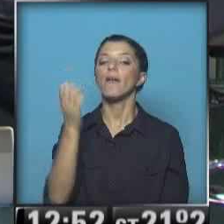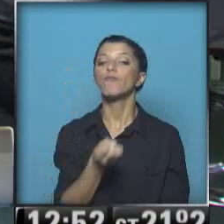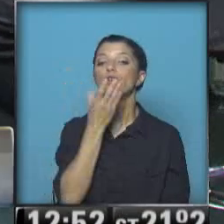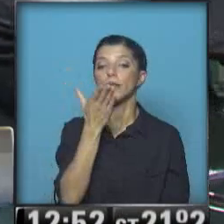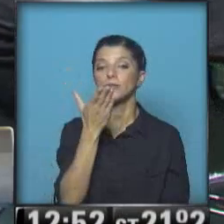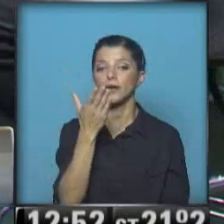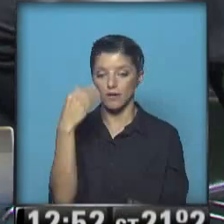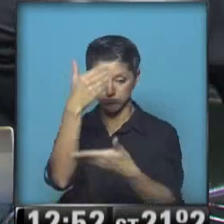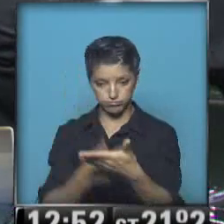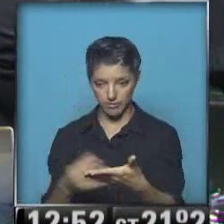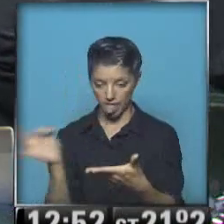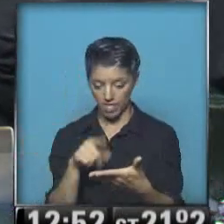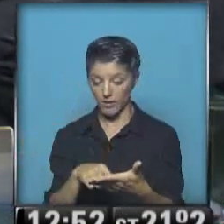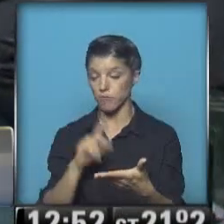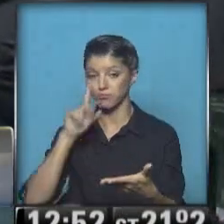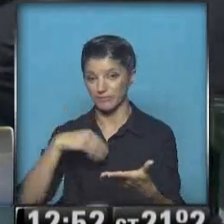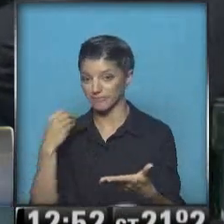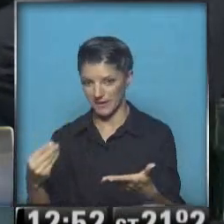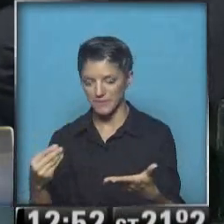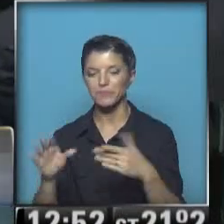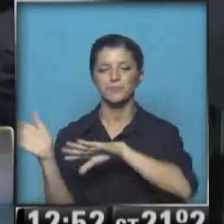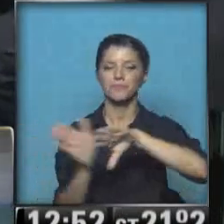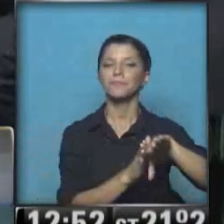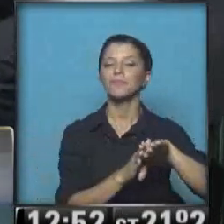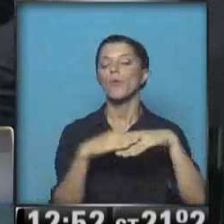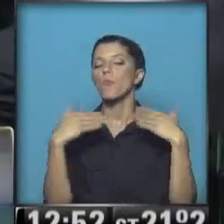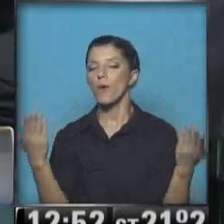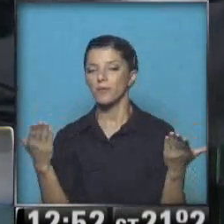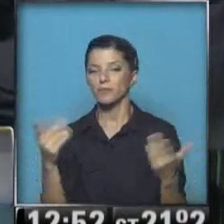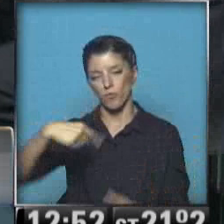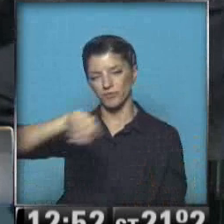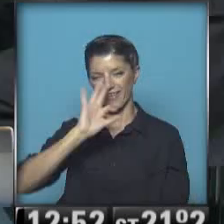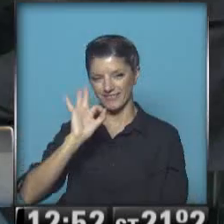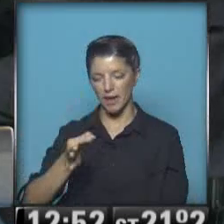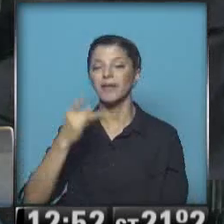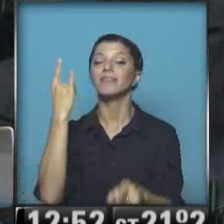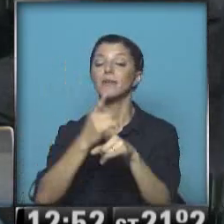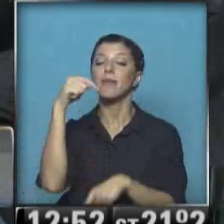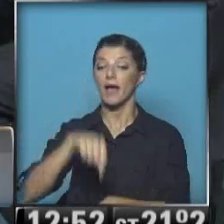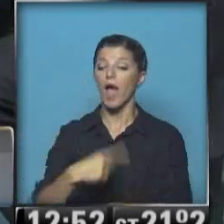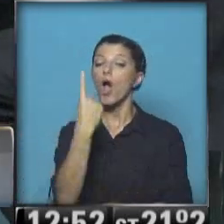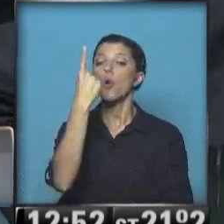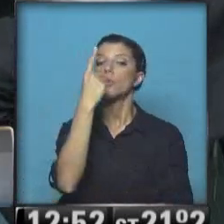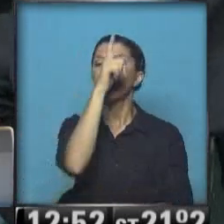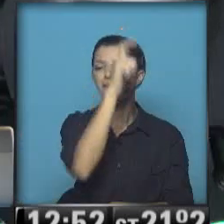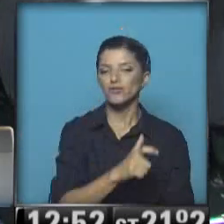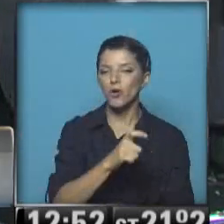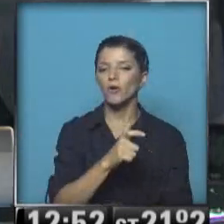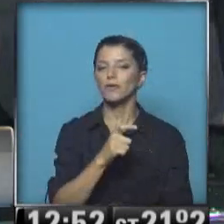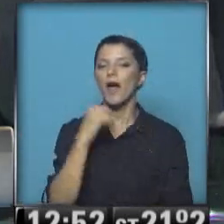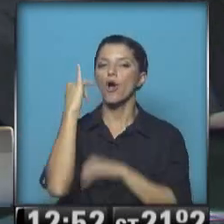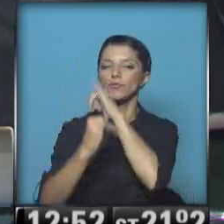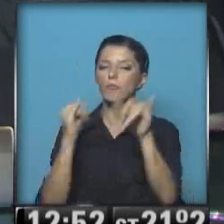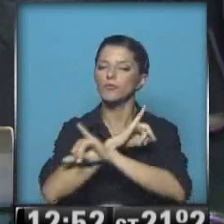quedó en blanco el mensaje de Federico no sabemos que qu en fin bueno como saben ustedes tenemos siempre la incógnita eh Para poner a